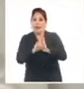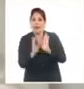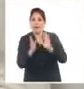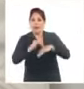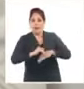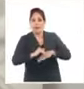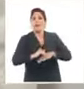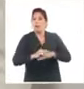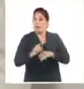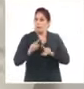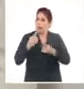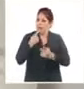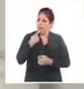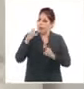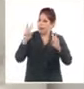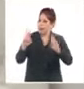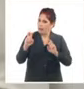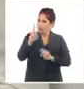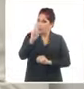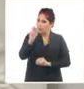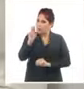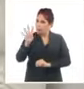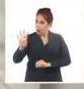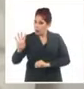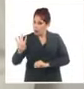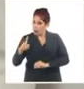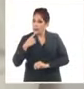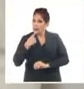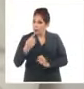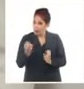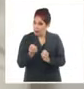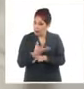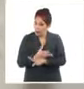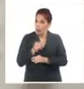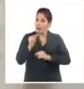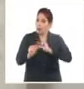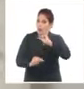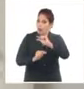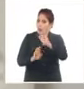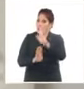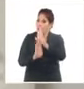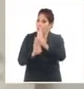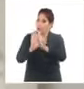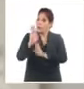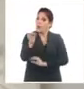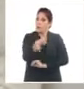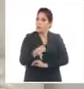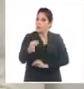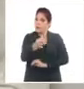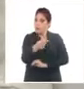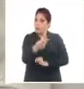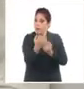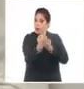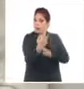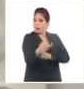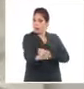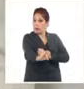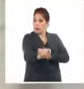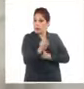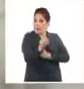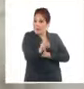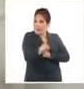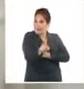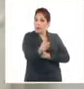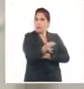Si estamos hablando de que en 2024 vamos avanzando hacia la autonomía del municipio, el municipio tiene que